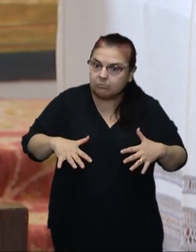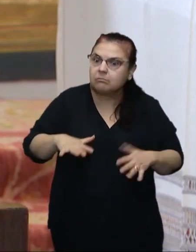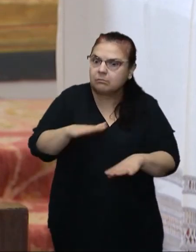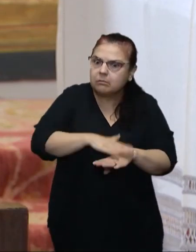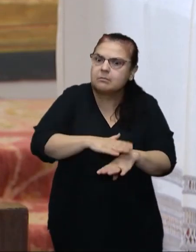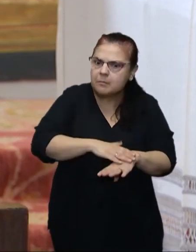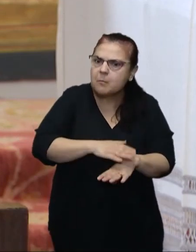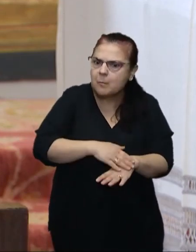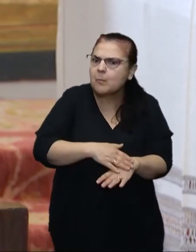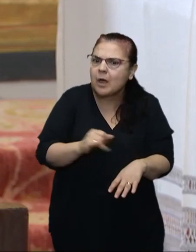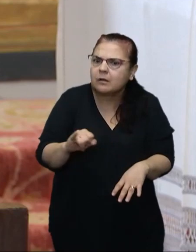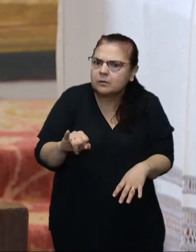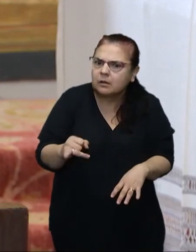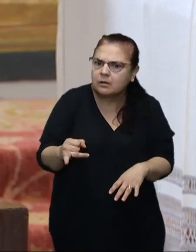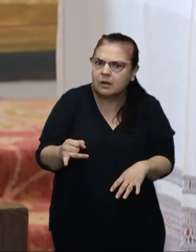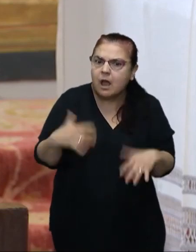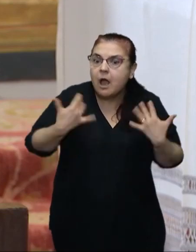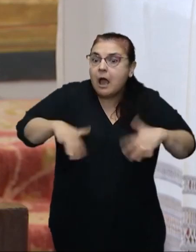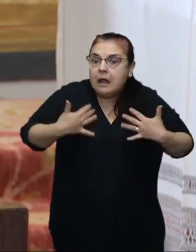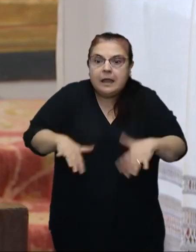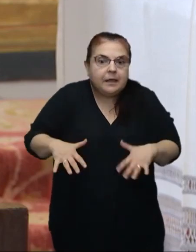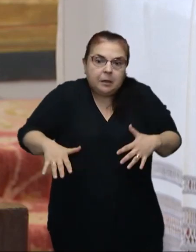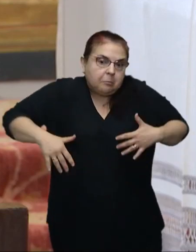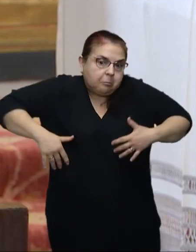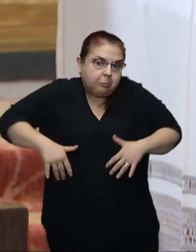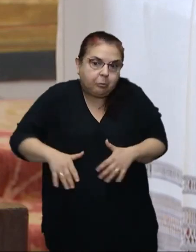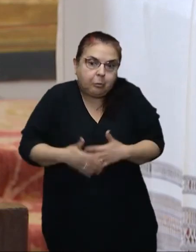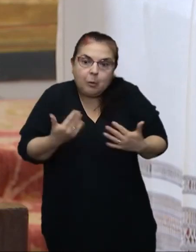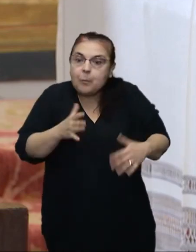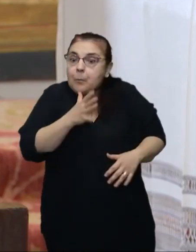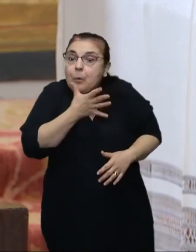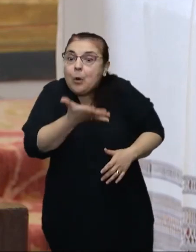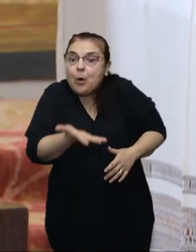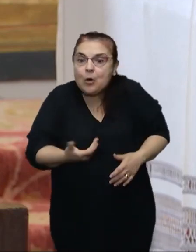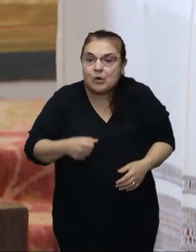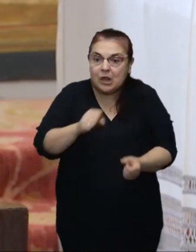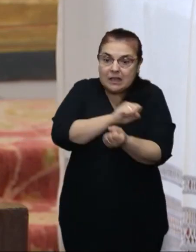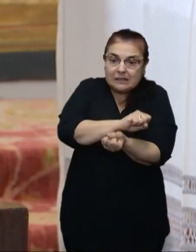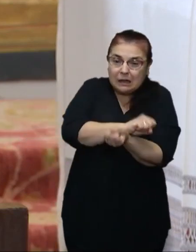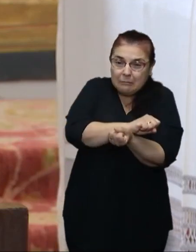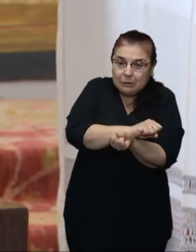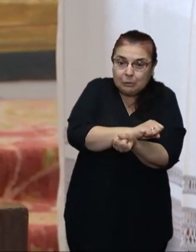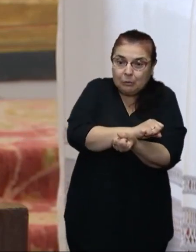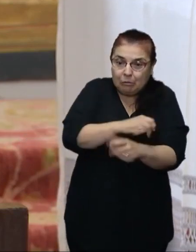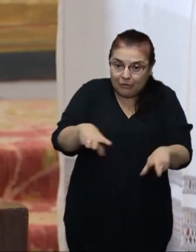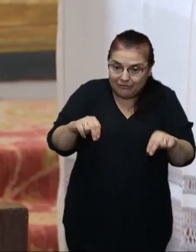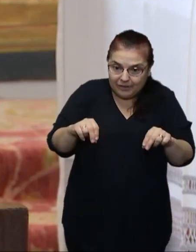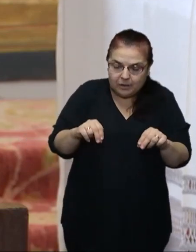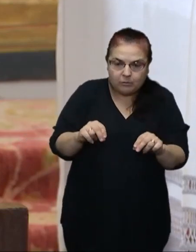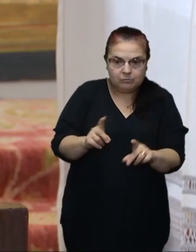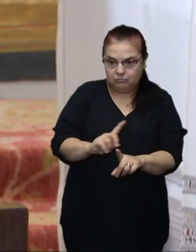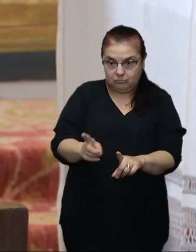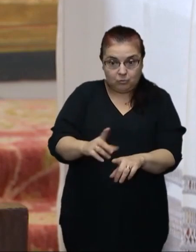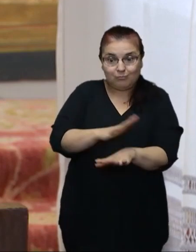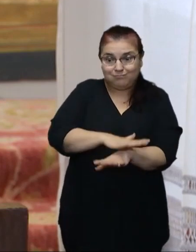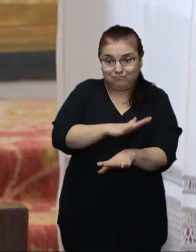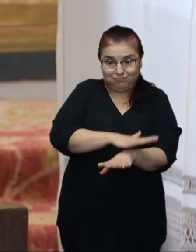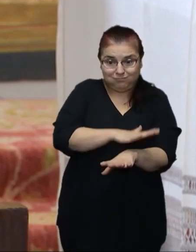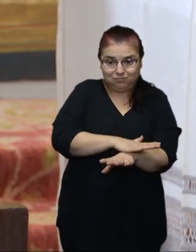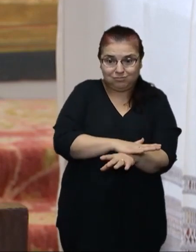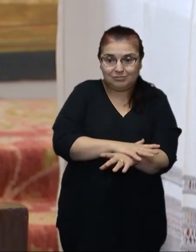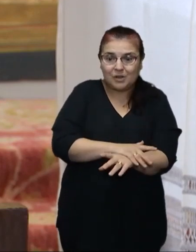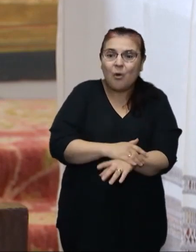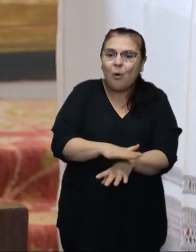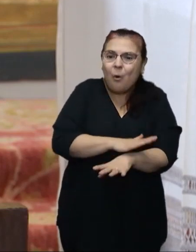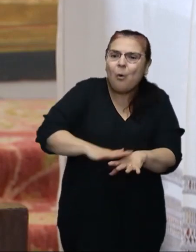fundamento. No es estar alegres porque venimos del exilio. No, no, tiene un fundamento. Y el